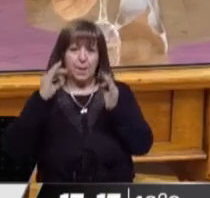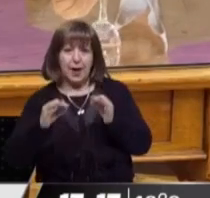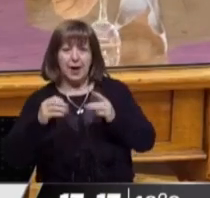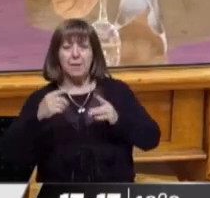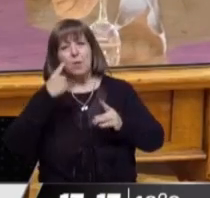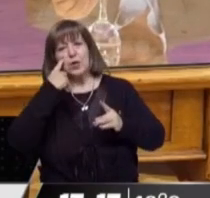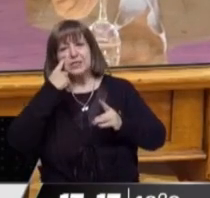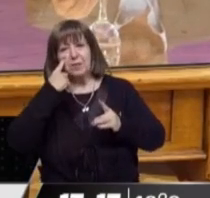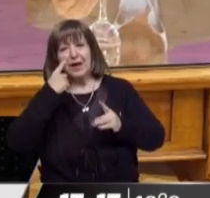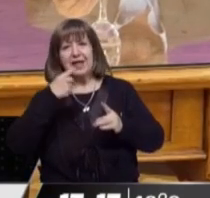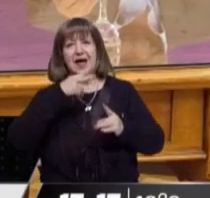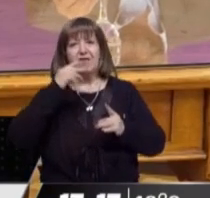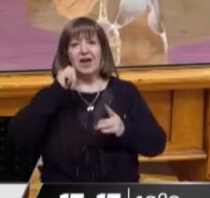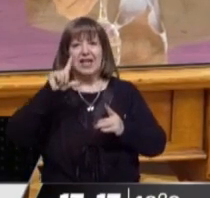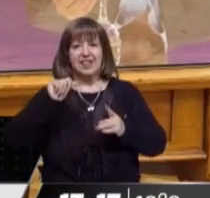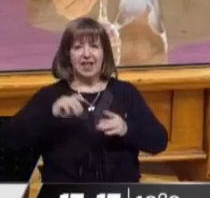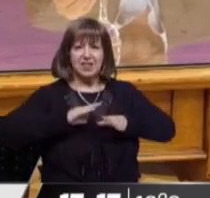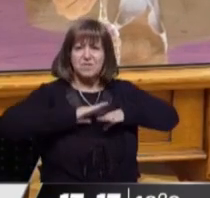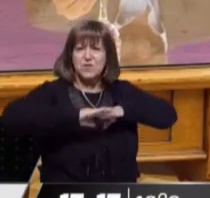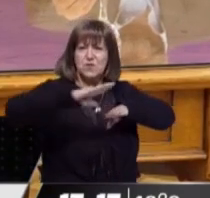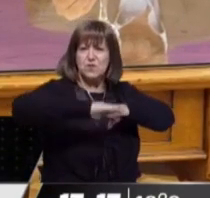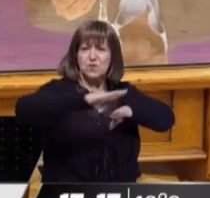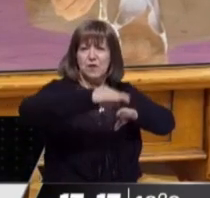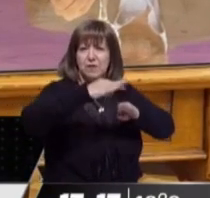ido viabilizando las cosas.